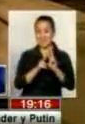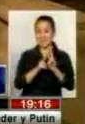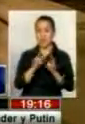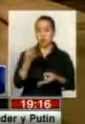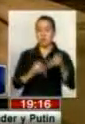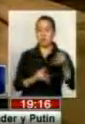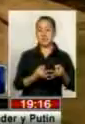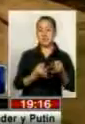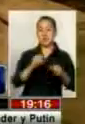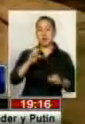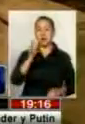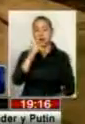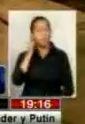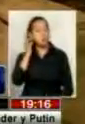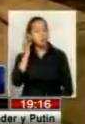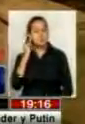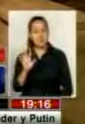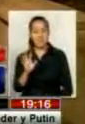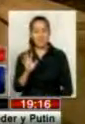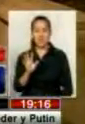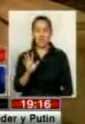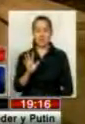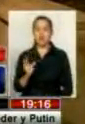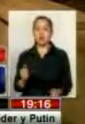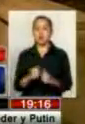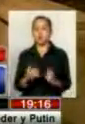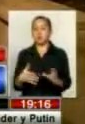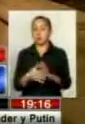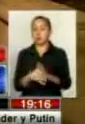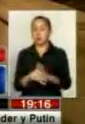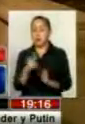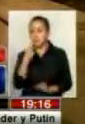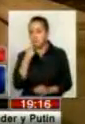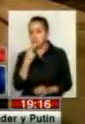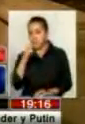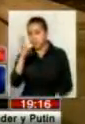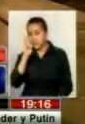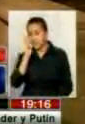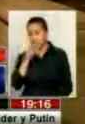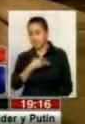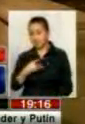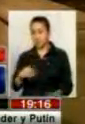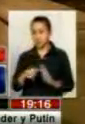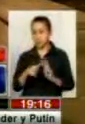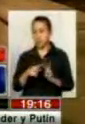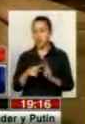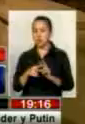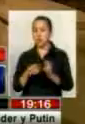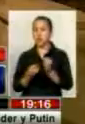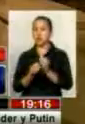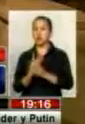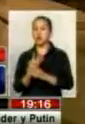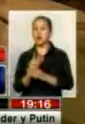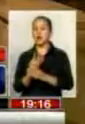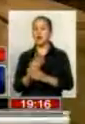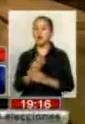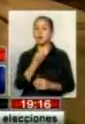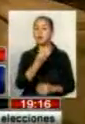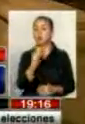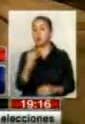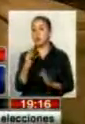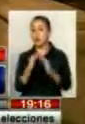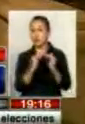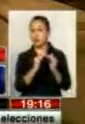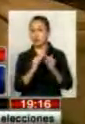poder haber anunciado la semana pasada en conjunto con la Presidenta en Puerto Montt, donde serán localizadas las nuevas 24 casas de acogida, y